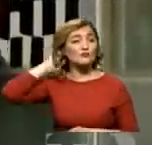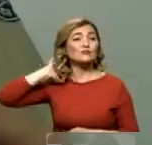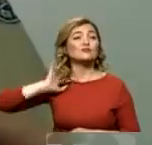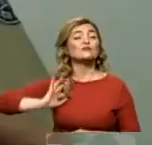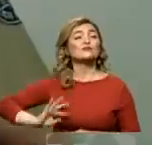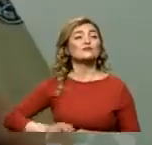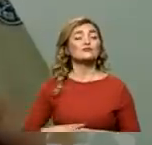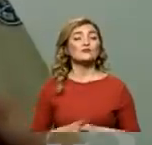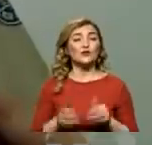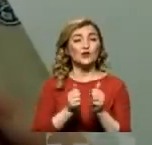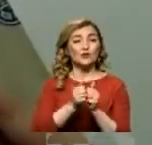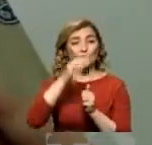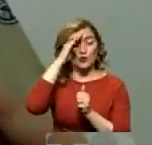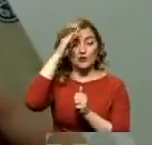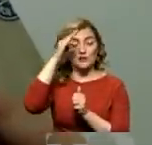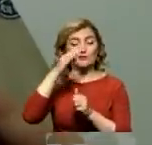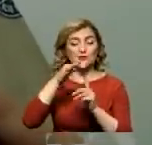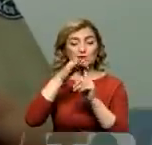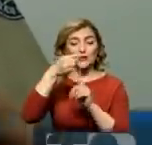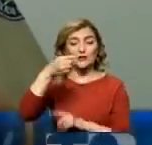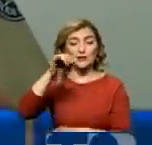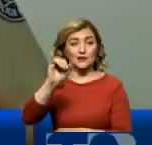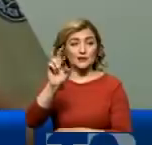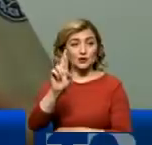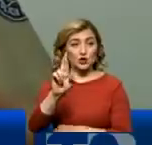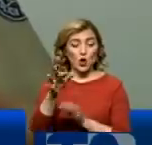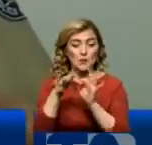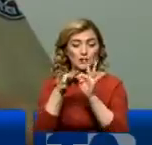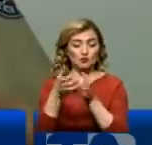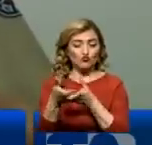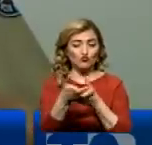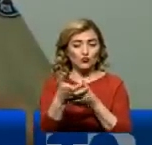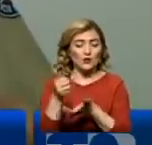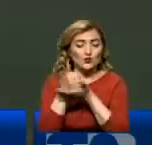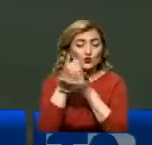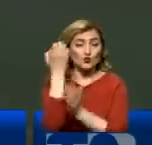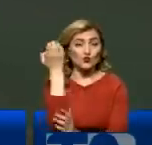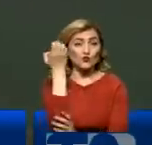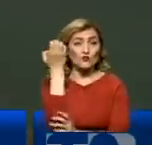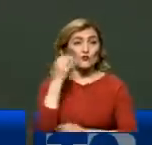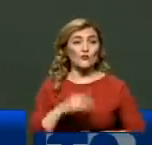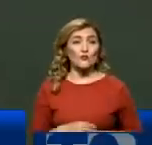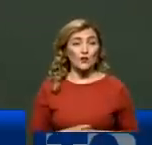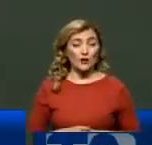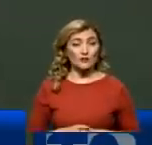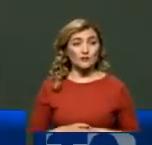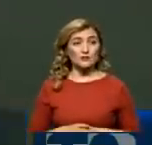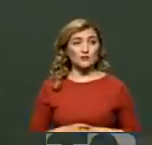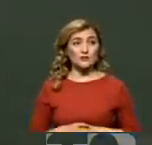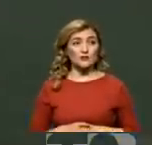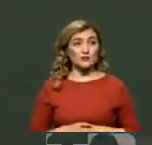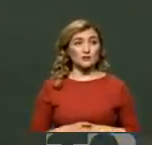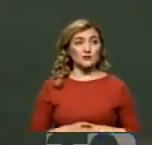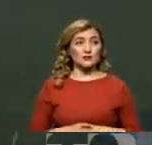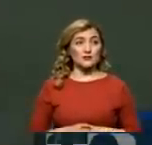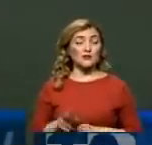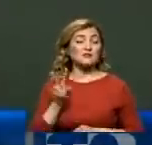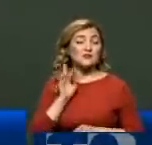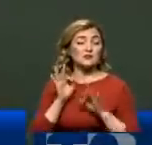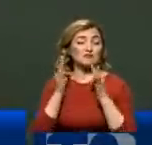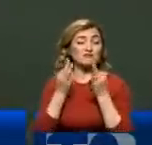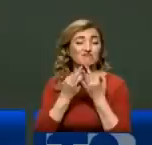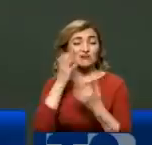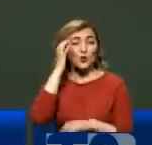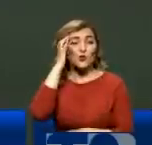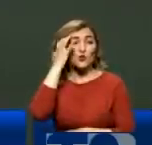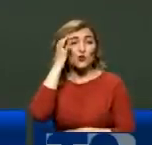del GIR, llegaron los compañeros bomberos, para poder auxiliar esta emergencia. Existe preocupación entre los familiares de las víctimas, ya que